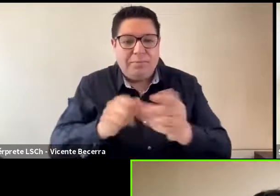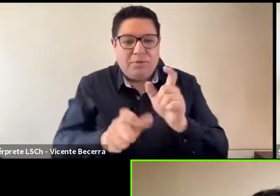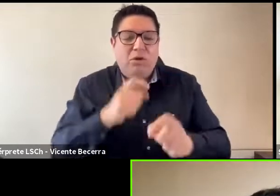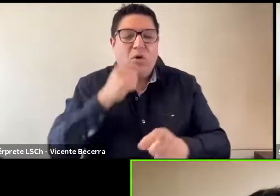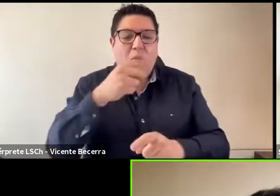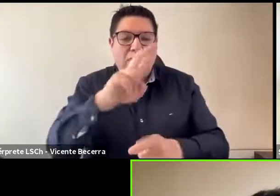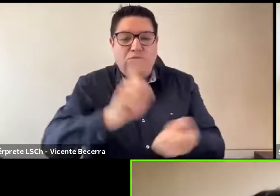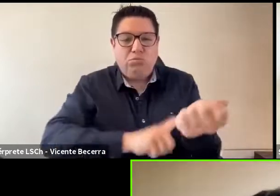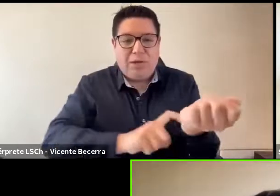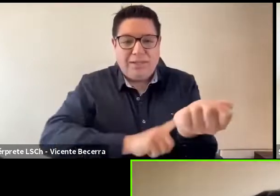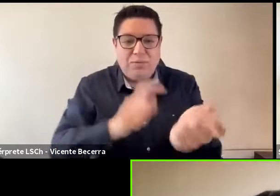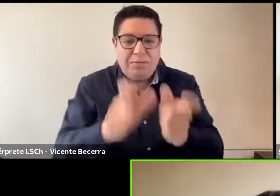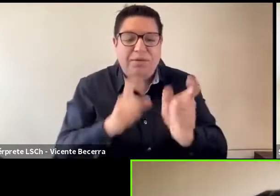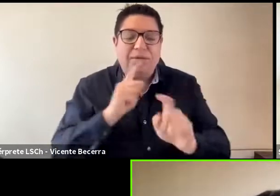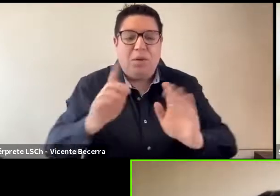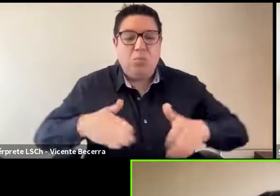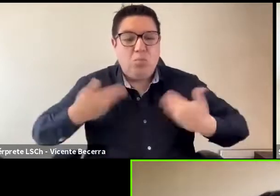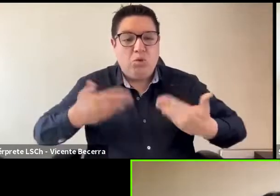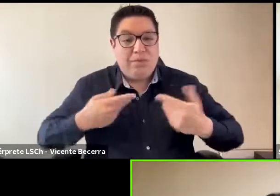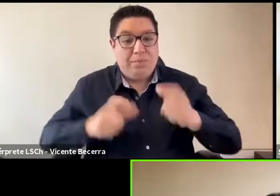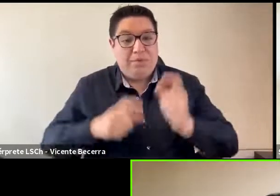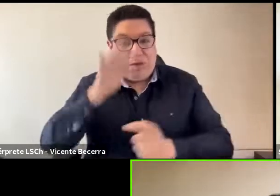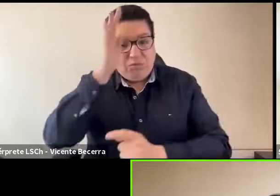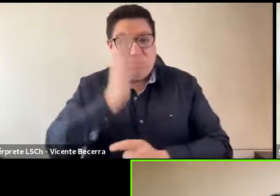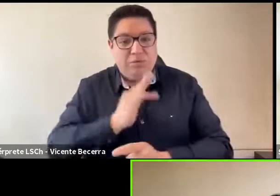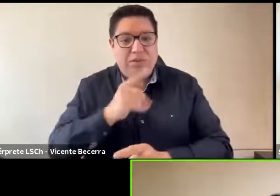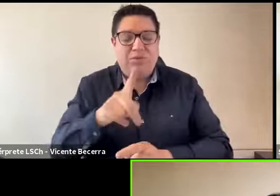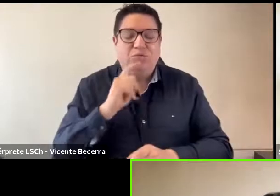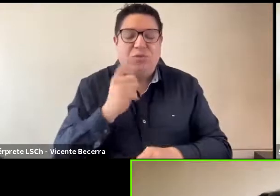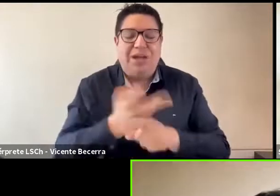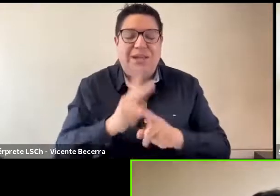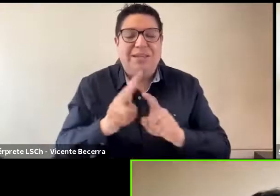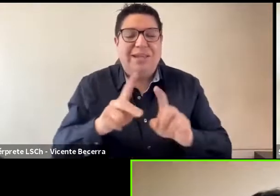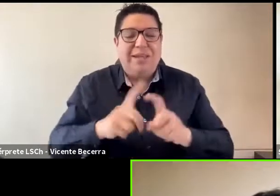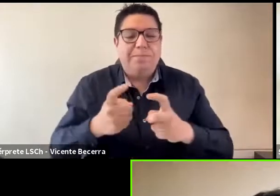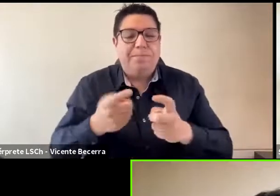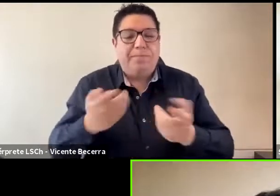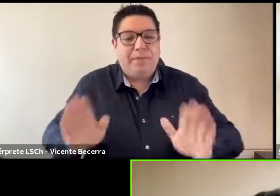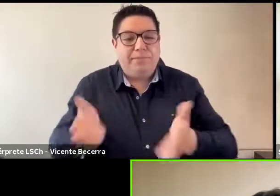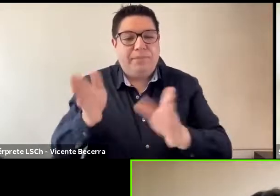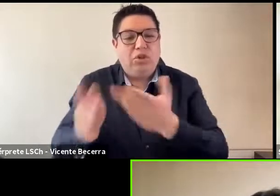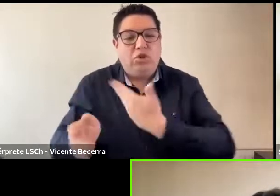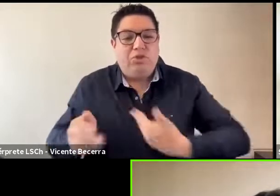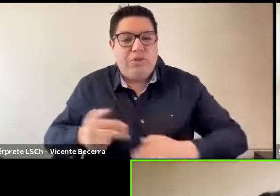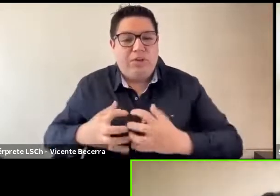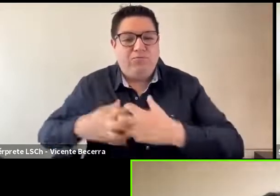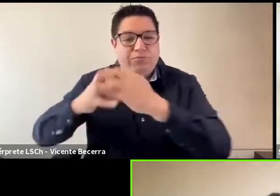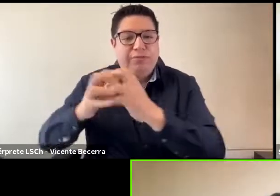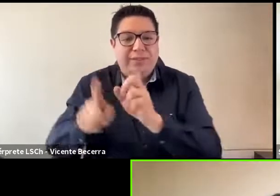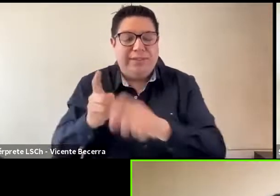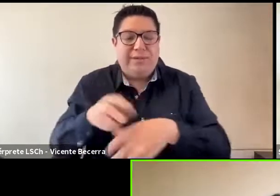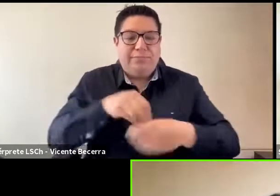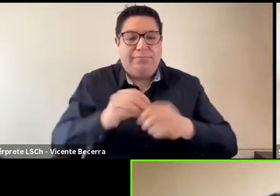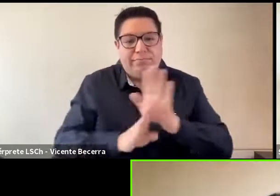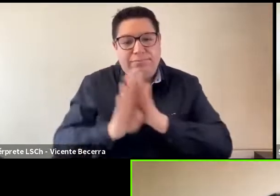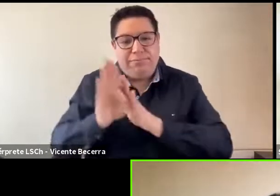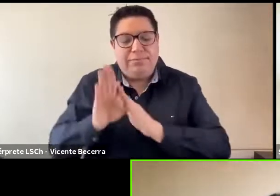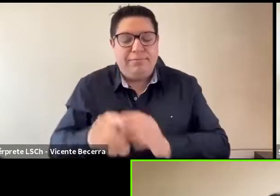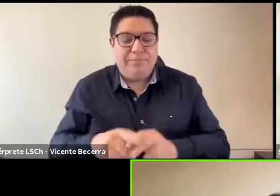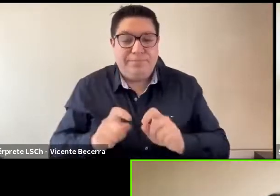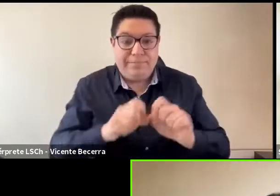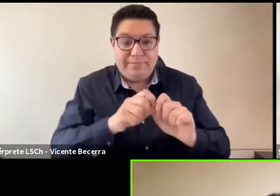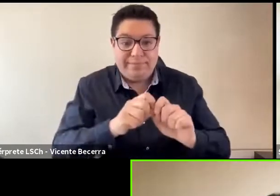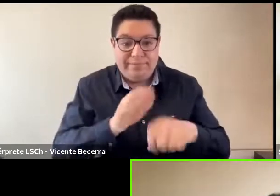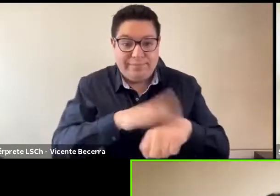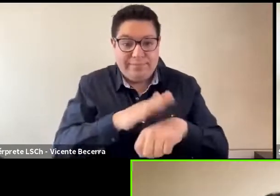las motivaciones de los funcionarios públicos para fortalecer a los gobiernos desde adentro voy a compartir mi